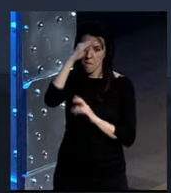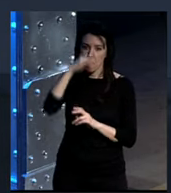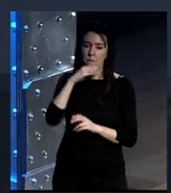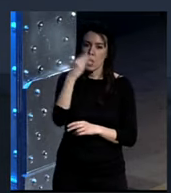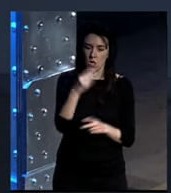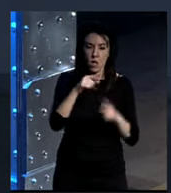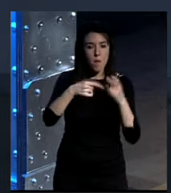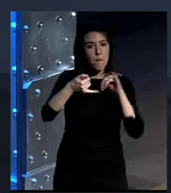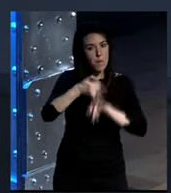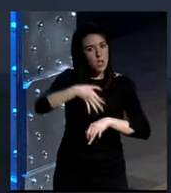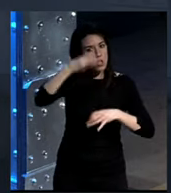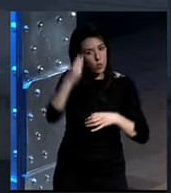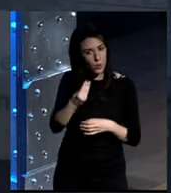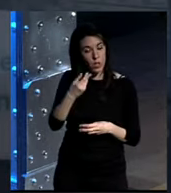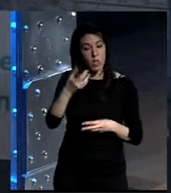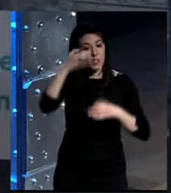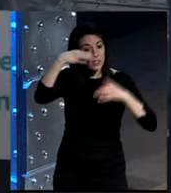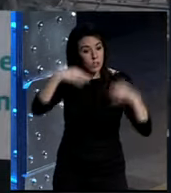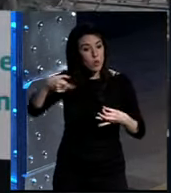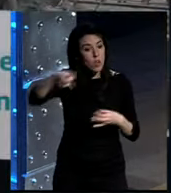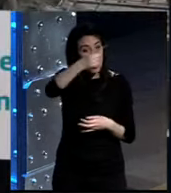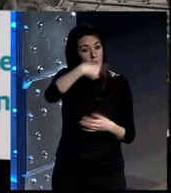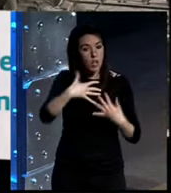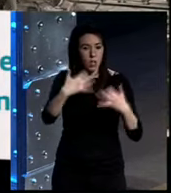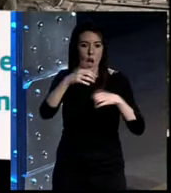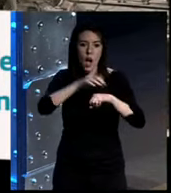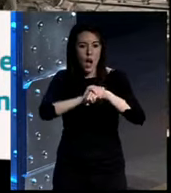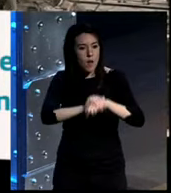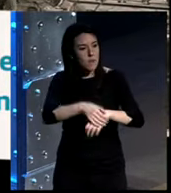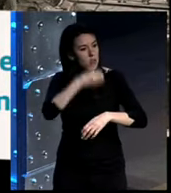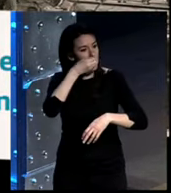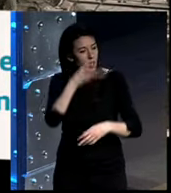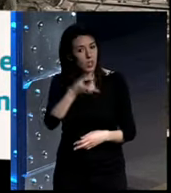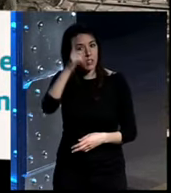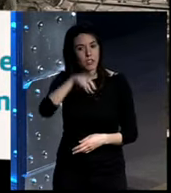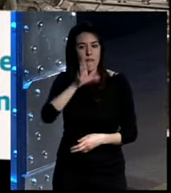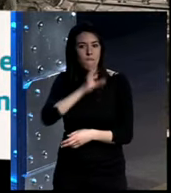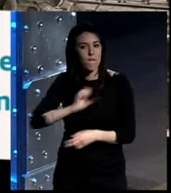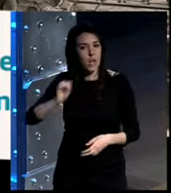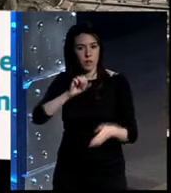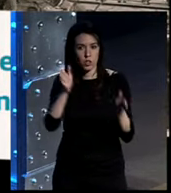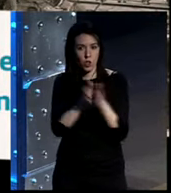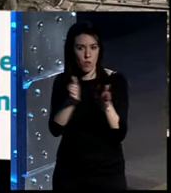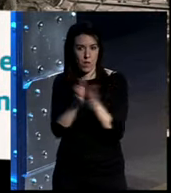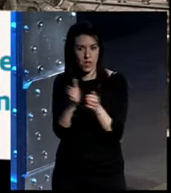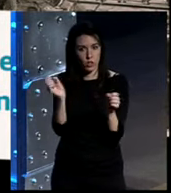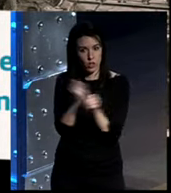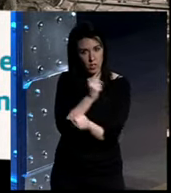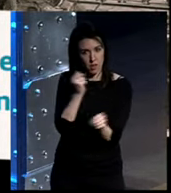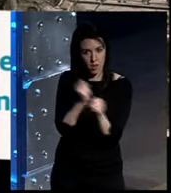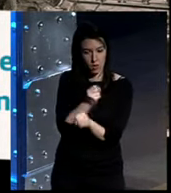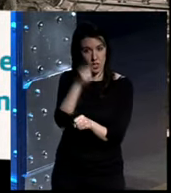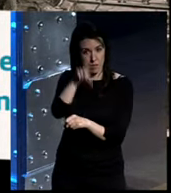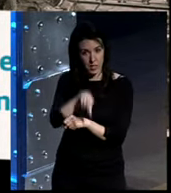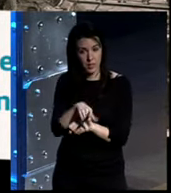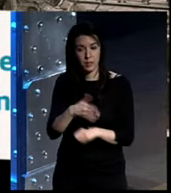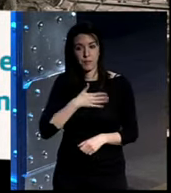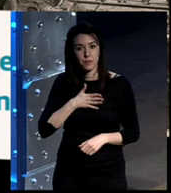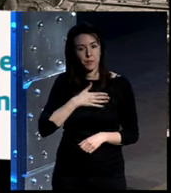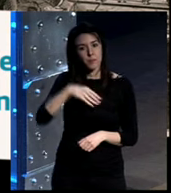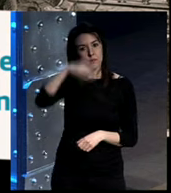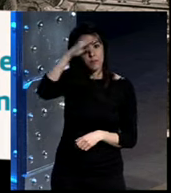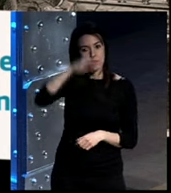buen marido, y estoy segura de que para vosotros, un buen amigo y un fantástico compañero de trabajo. Mi padre